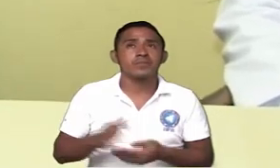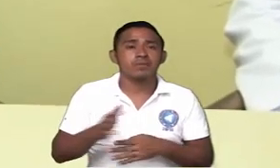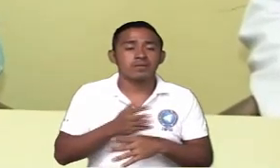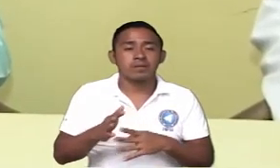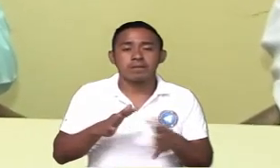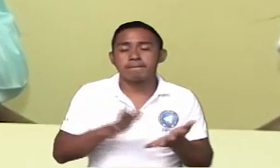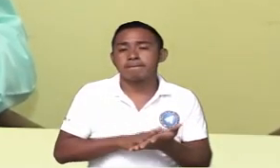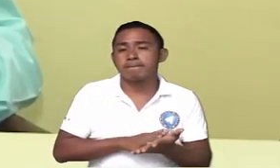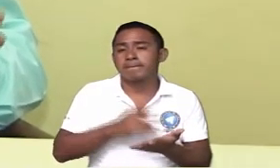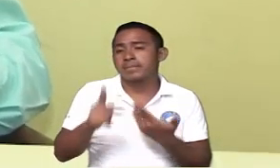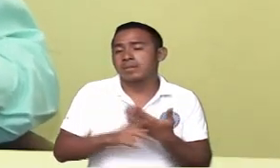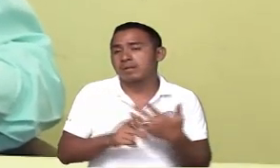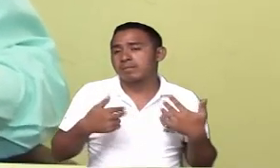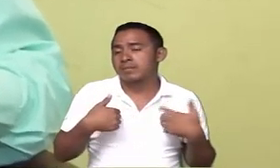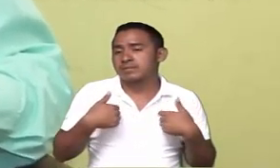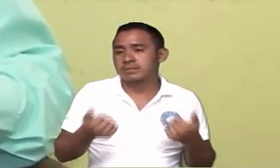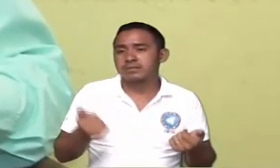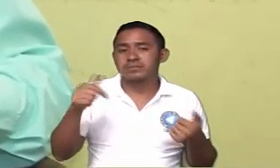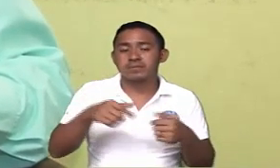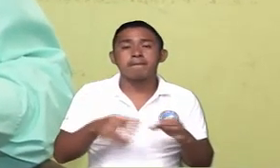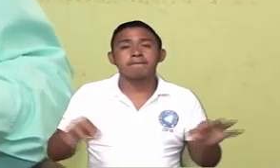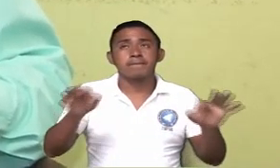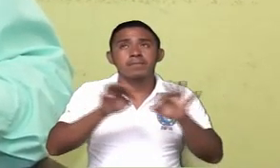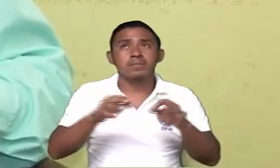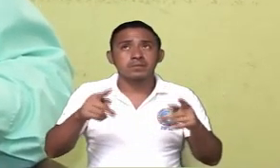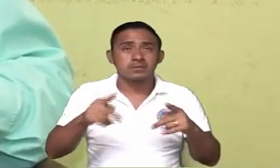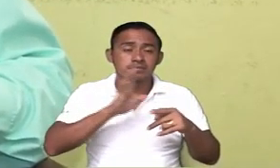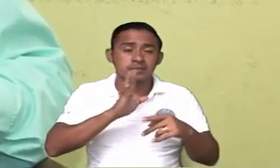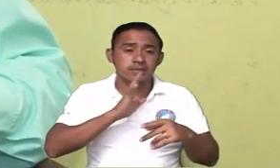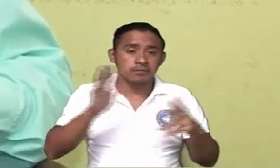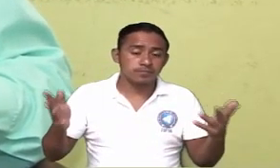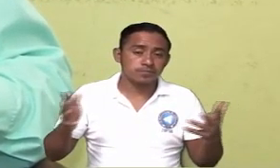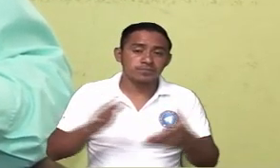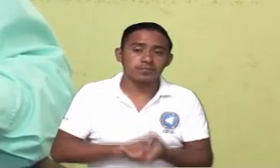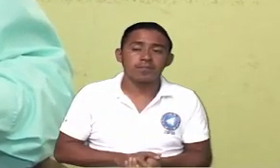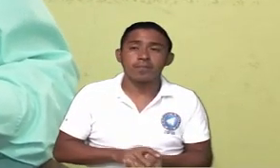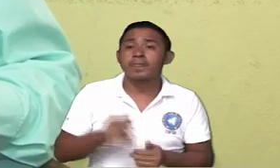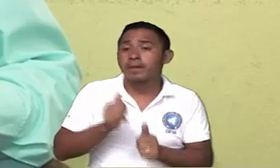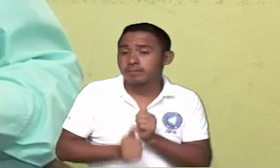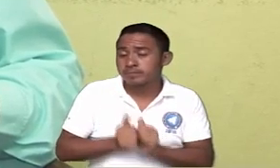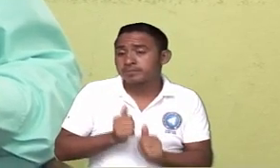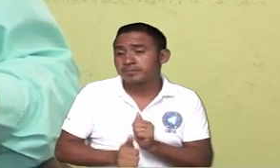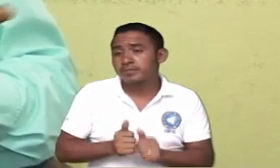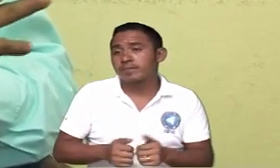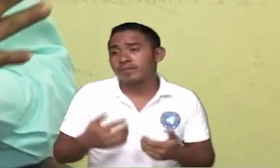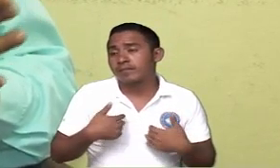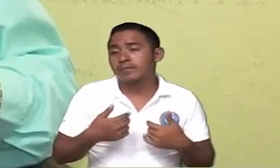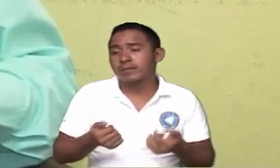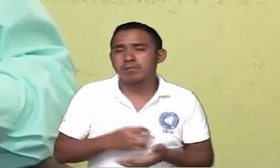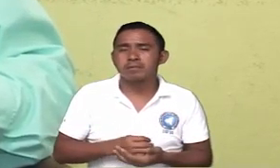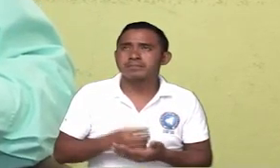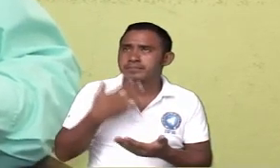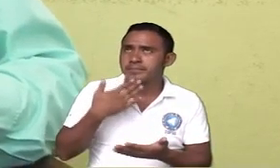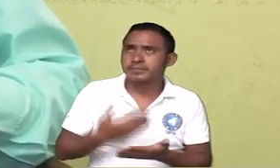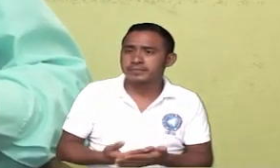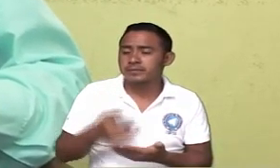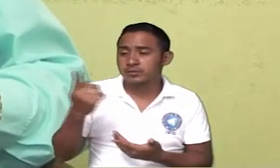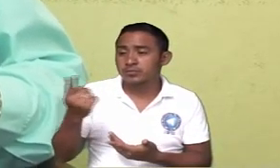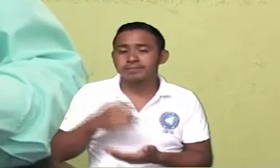salud de televisión, pero es muy importante hablarlo porque también es un problema de salud. Le agradecemos su